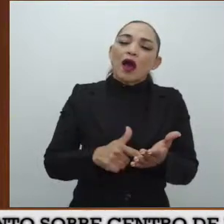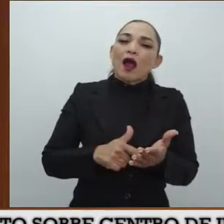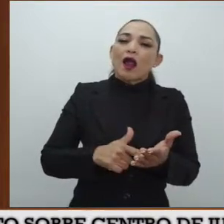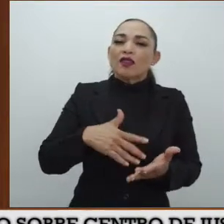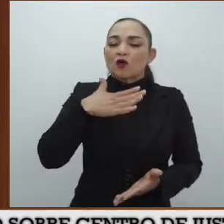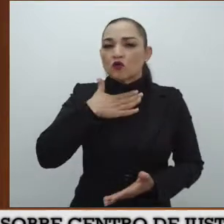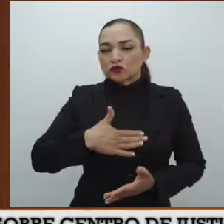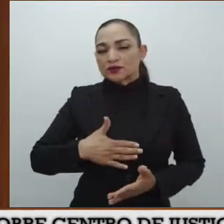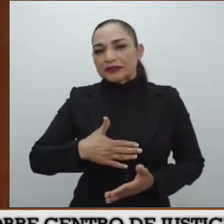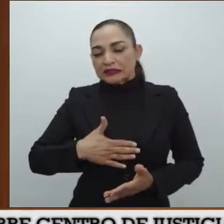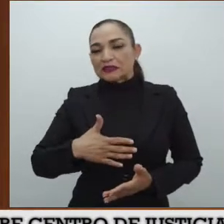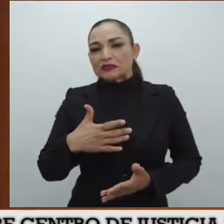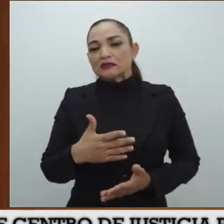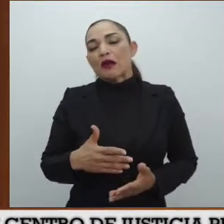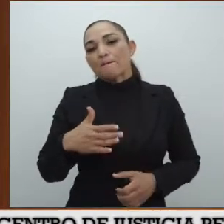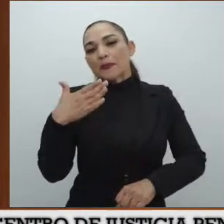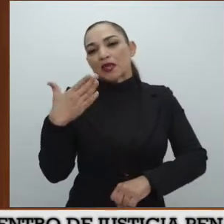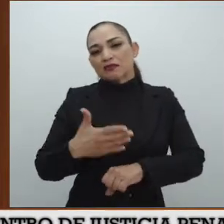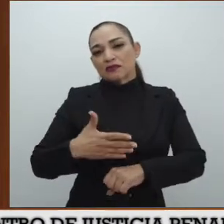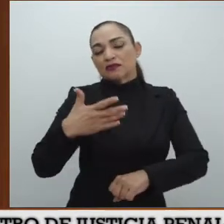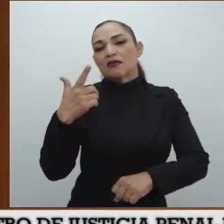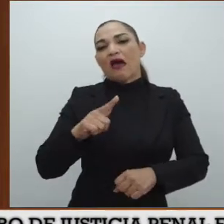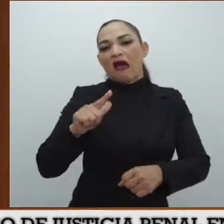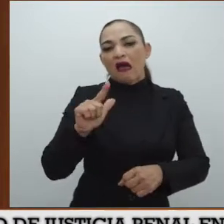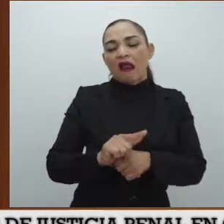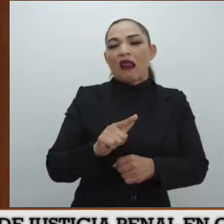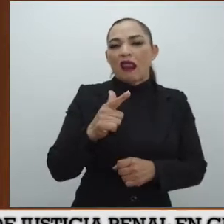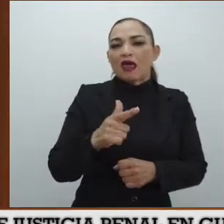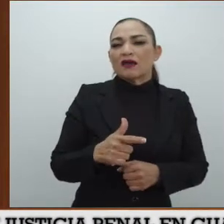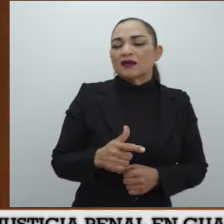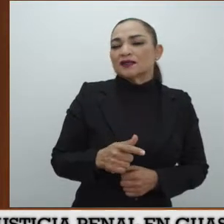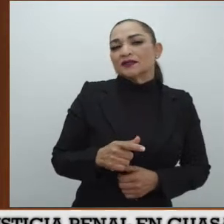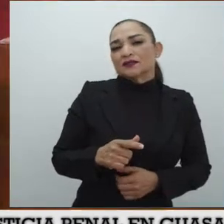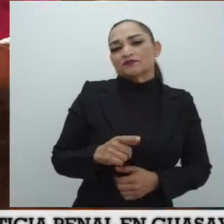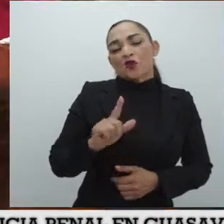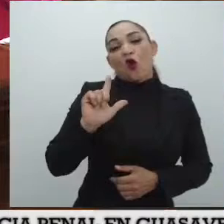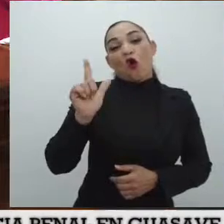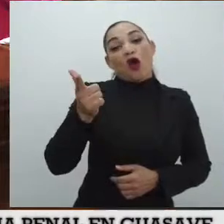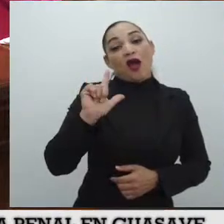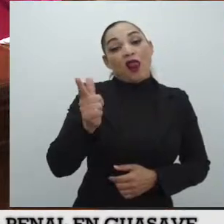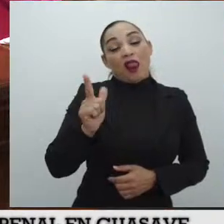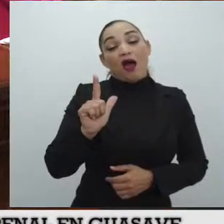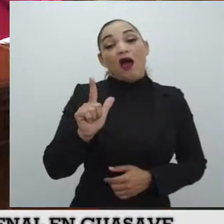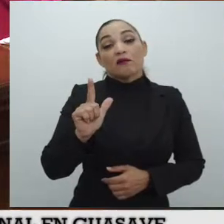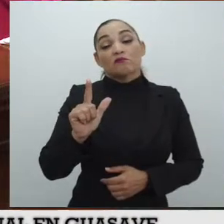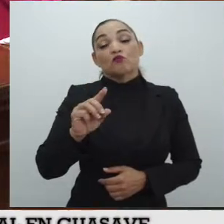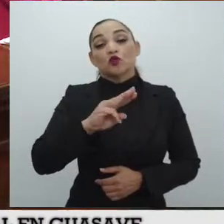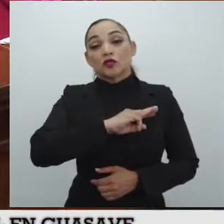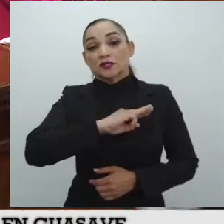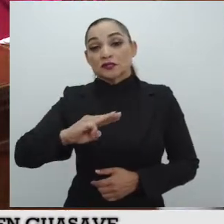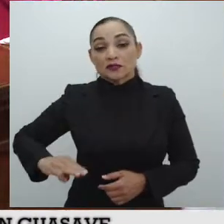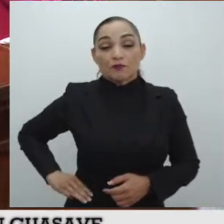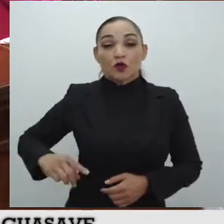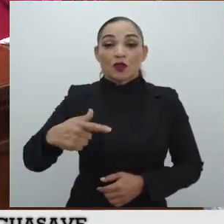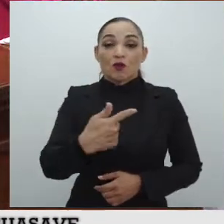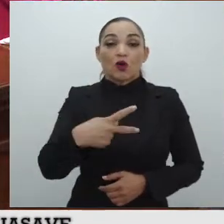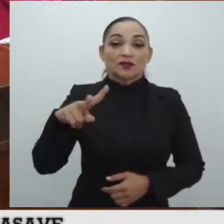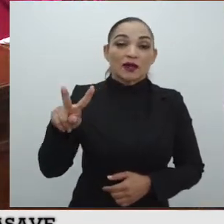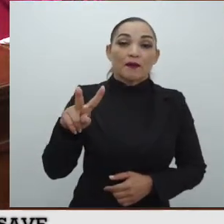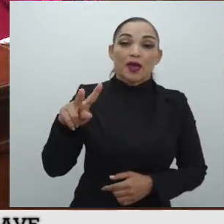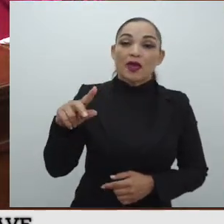el pueblo guasavense, el cual se ha convertido en un reclamo desde el